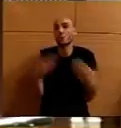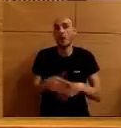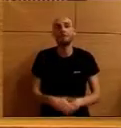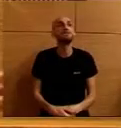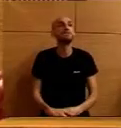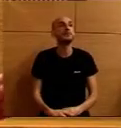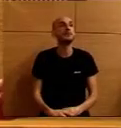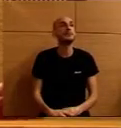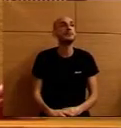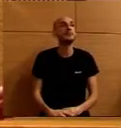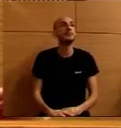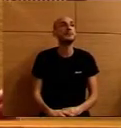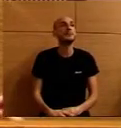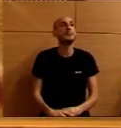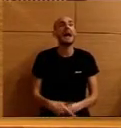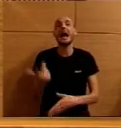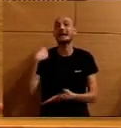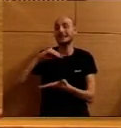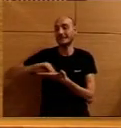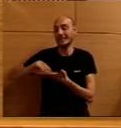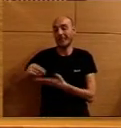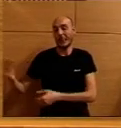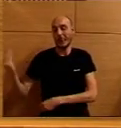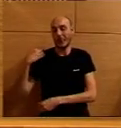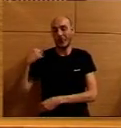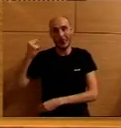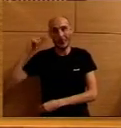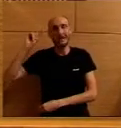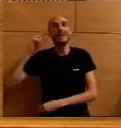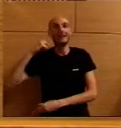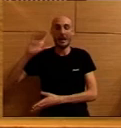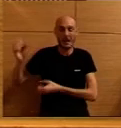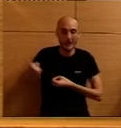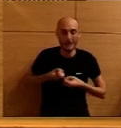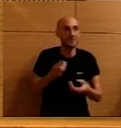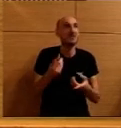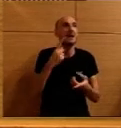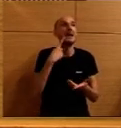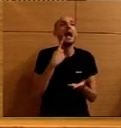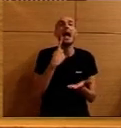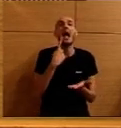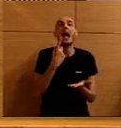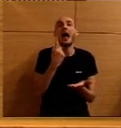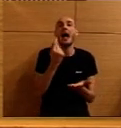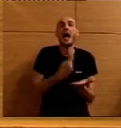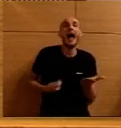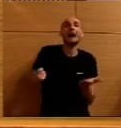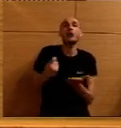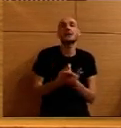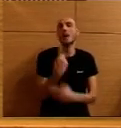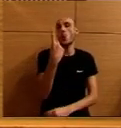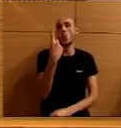Gracias, señor García. Una matización que me ha hecho el secretario, que me la hace muchas veces y hoy no me he acordado. Accionista solo hay uno, y es la